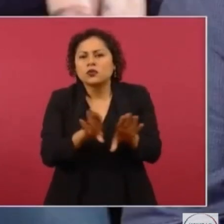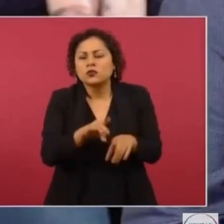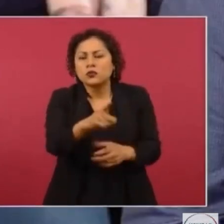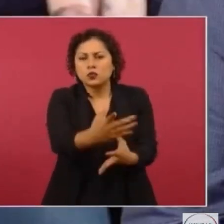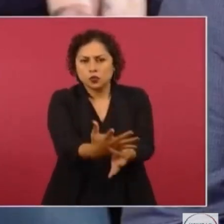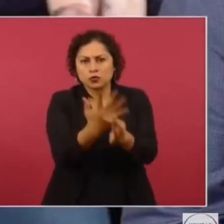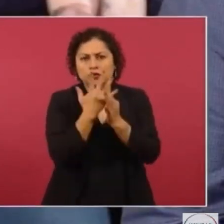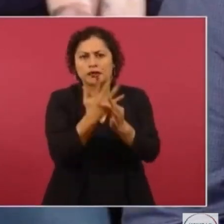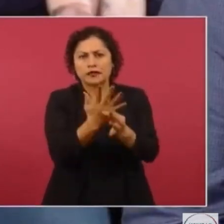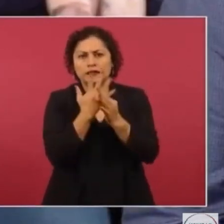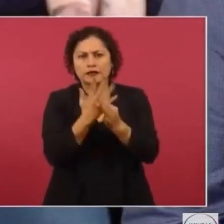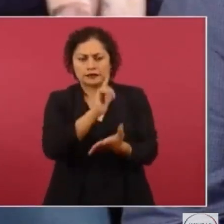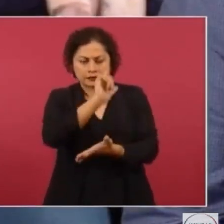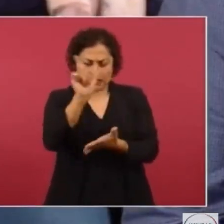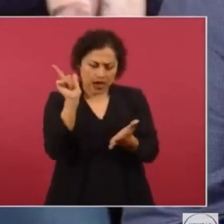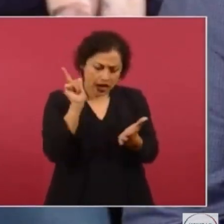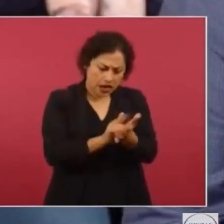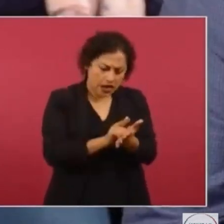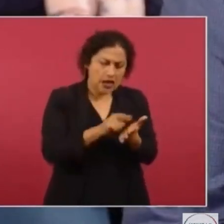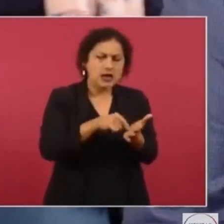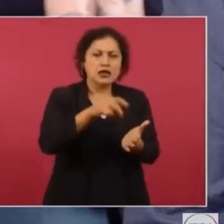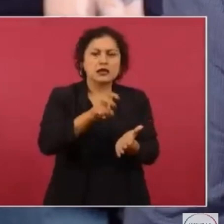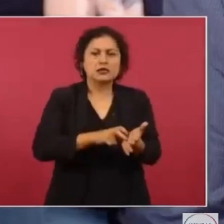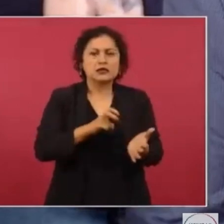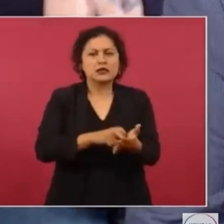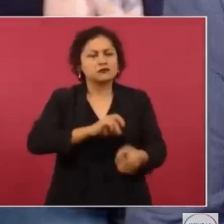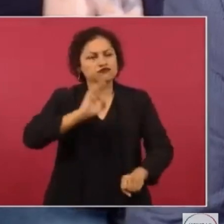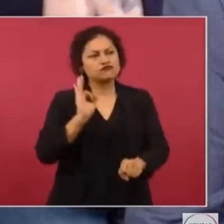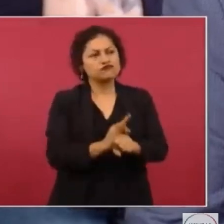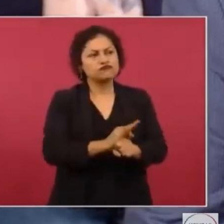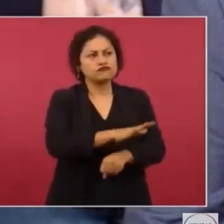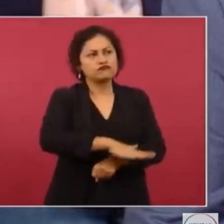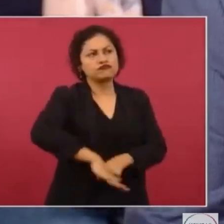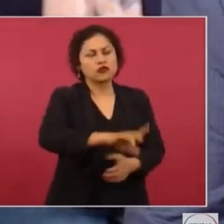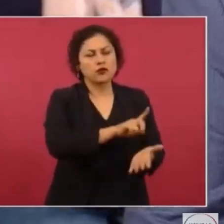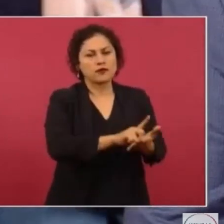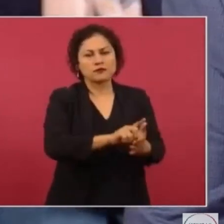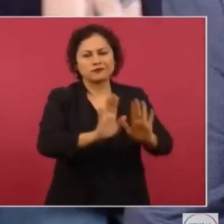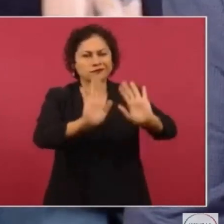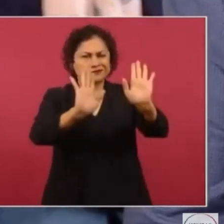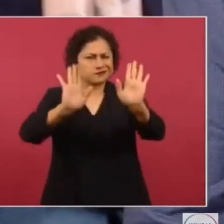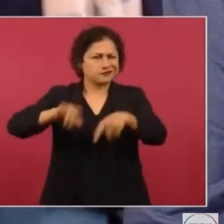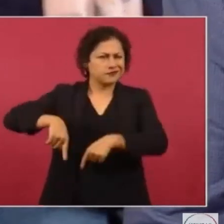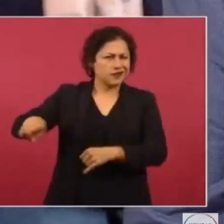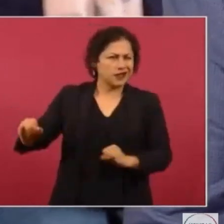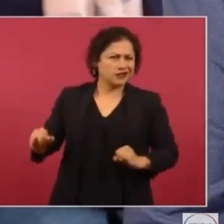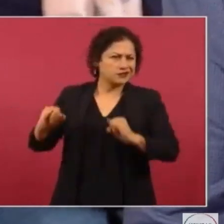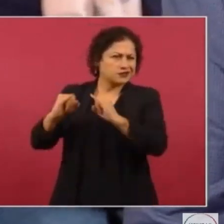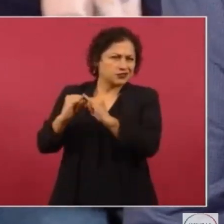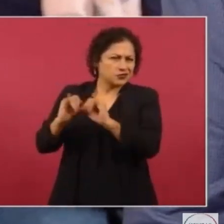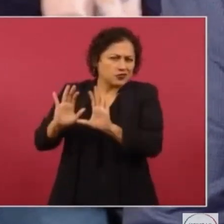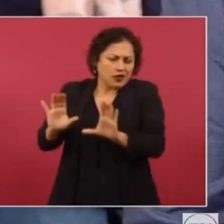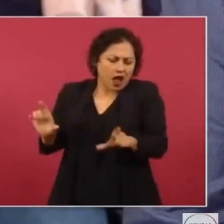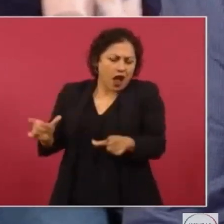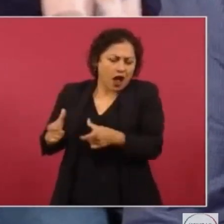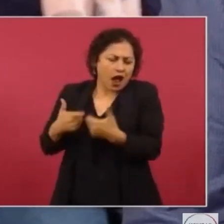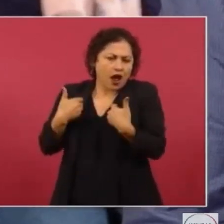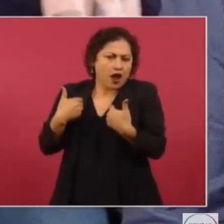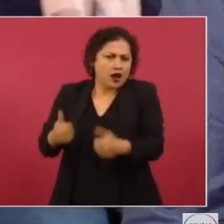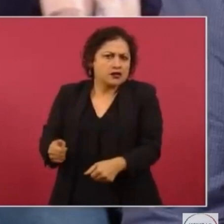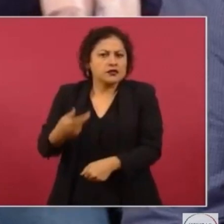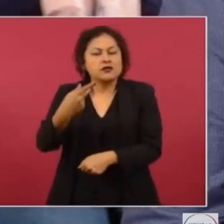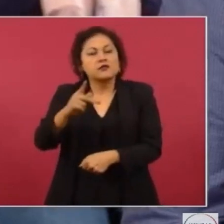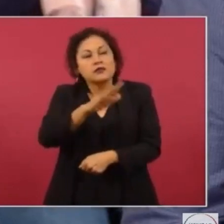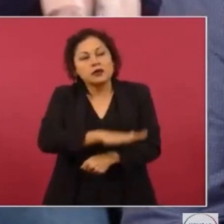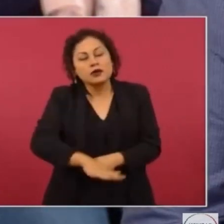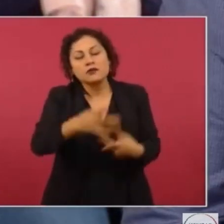se hace más sólida la participación ciudadana? No el instituto. El instituto me queda claro que fue para adelgazarlo. La participación y los derechos de